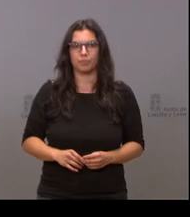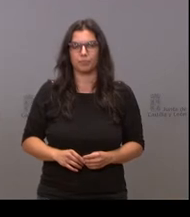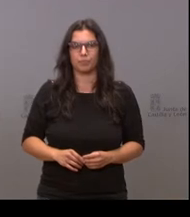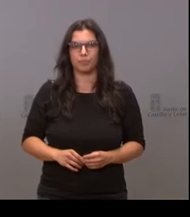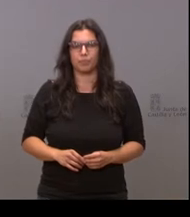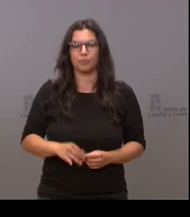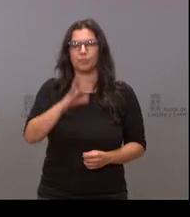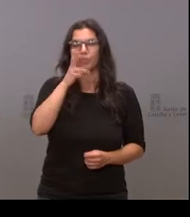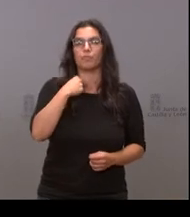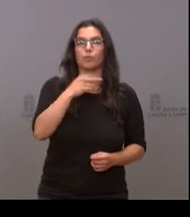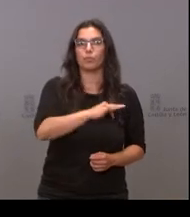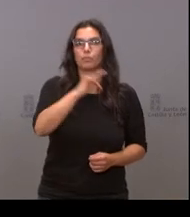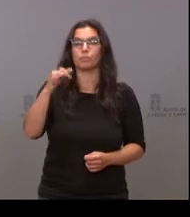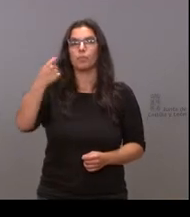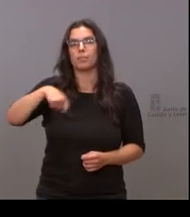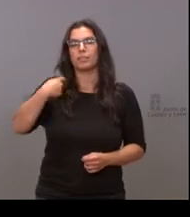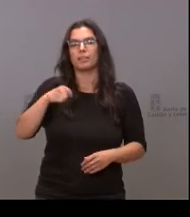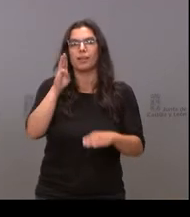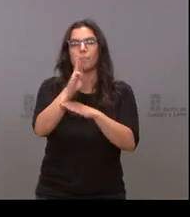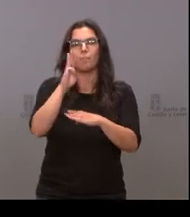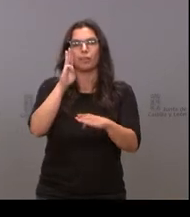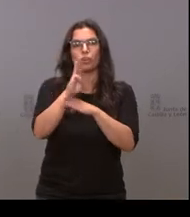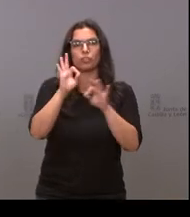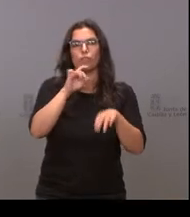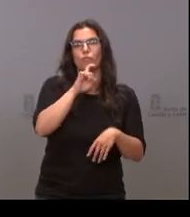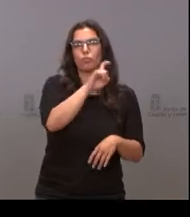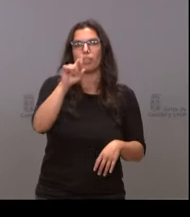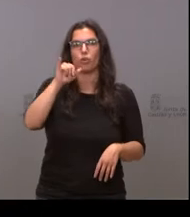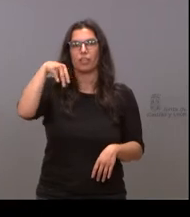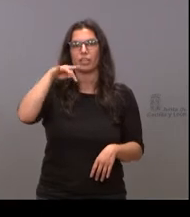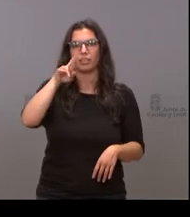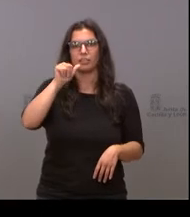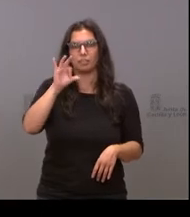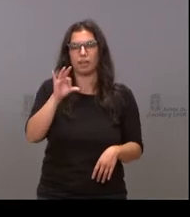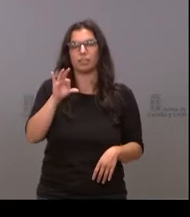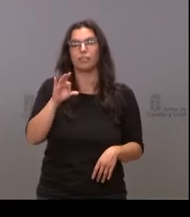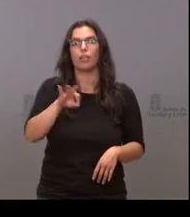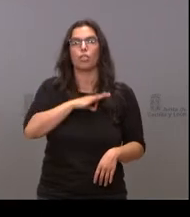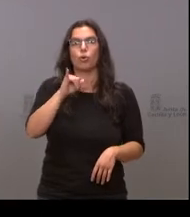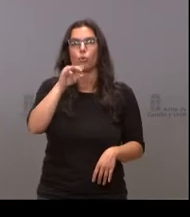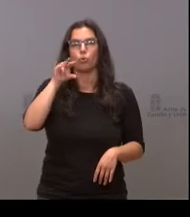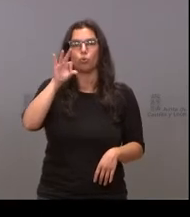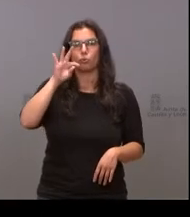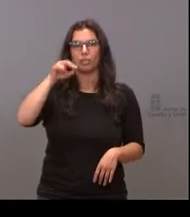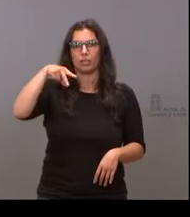tiene la palabra el presidente del patronato de la fundación intras don justino gómez nieto